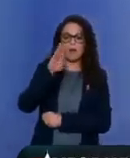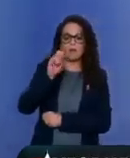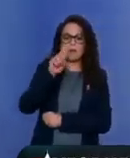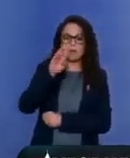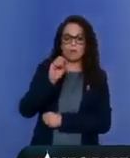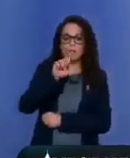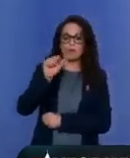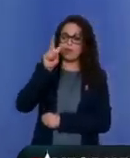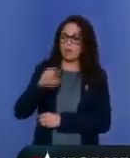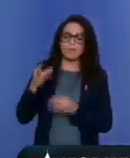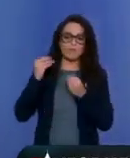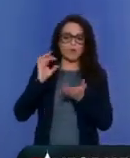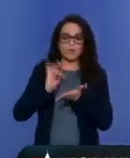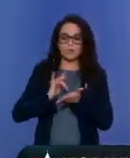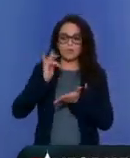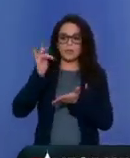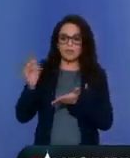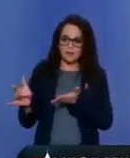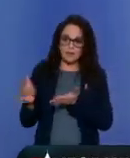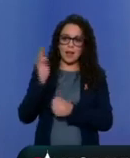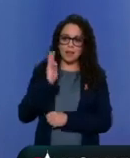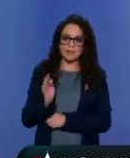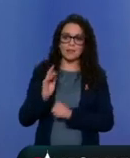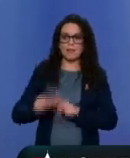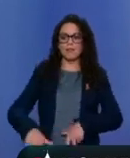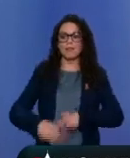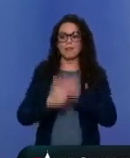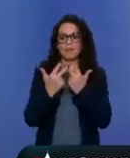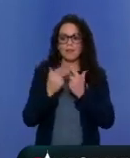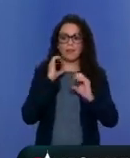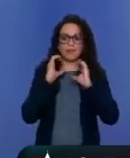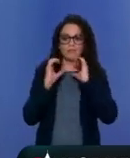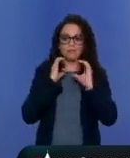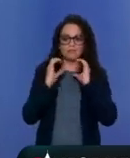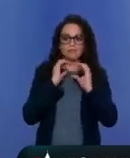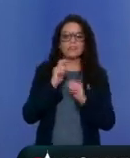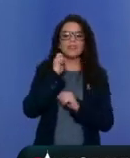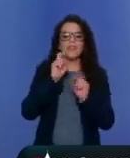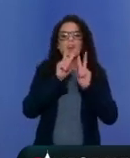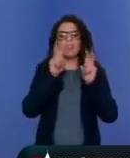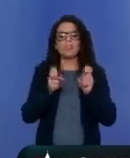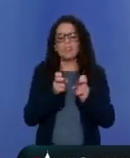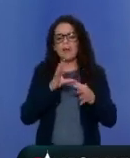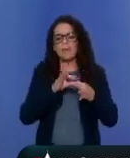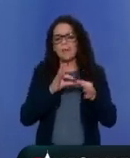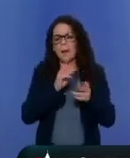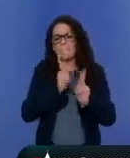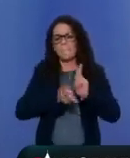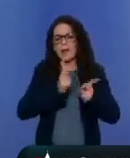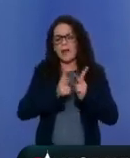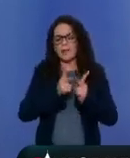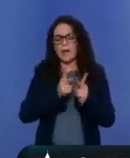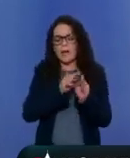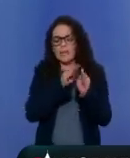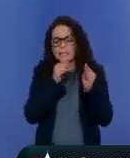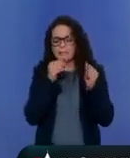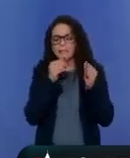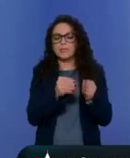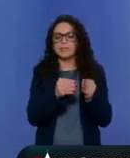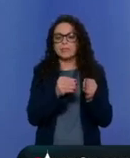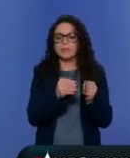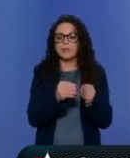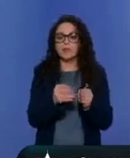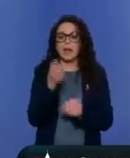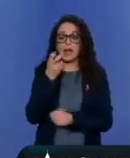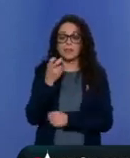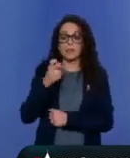le agradezco mucho que me tome la comunicación para hablar pues de un rasgo particular de estos